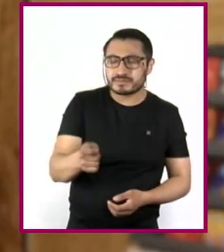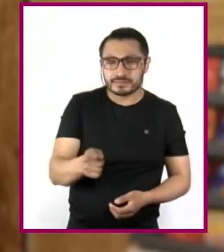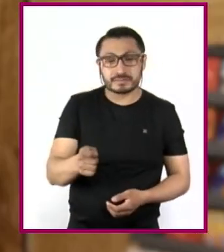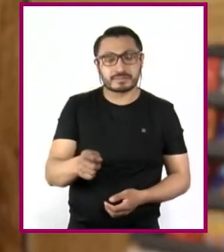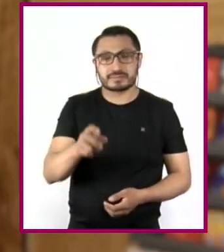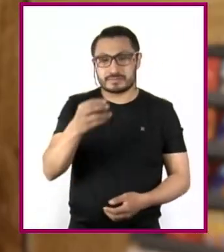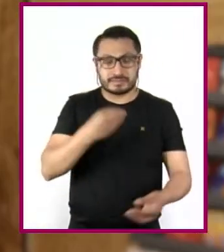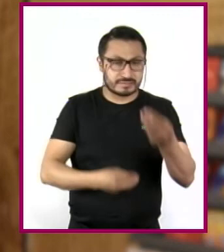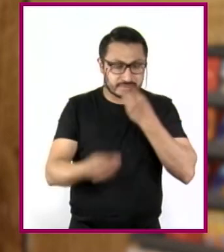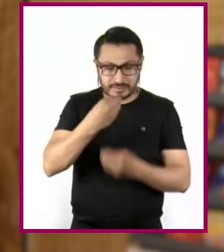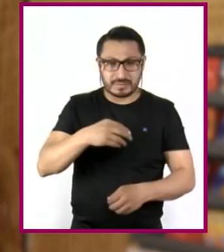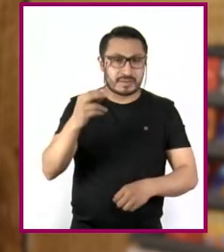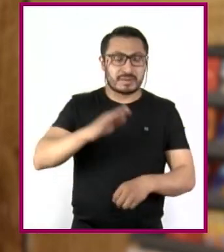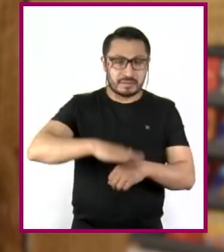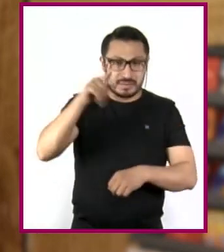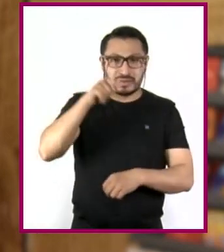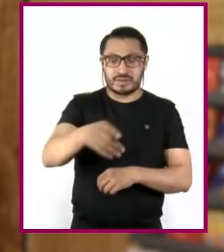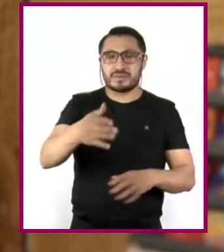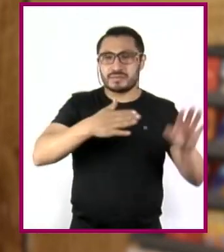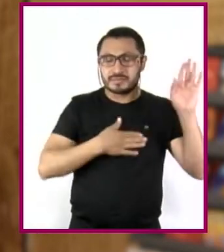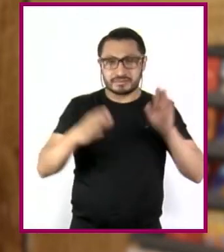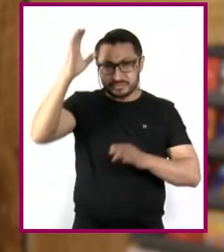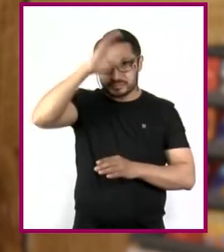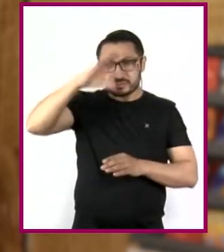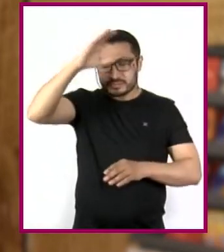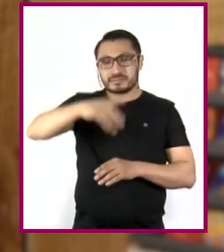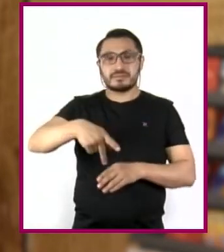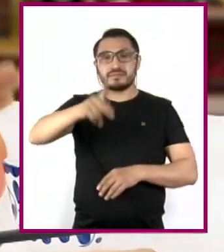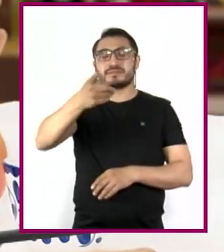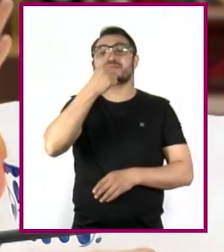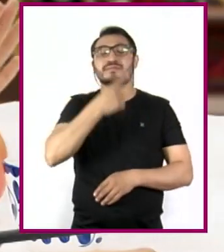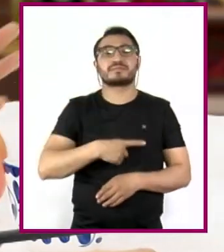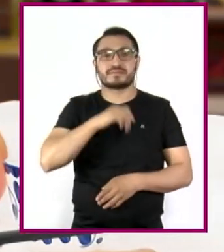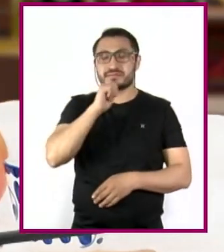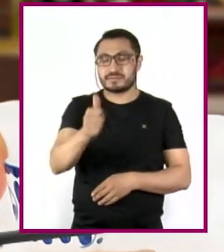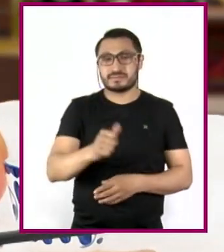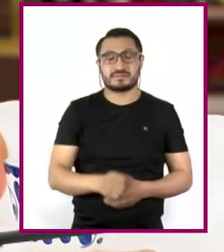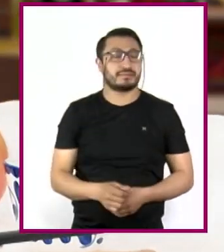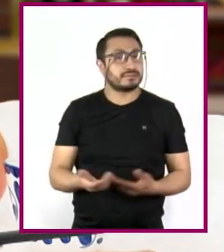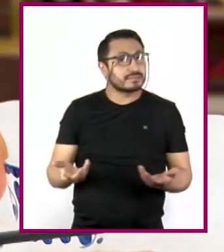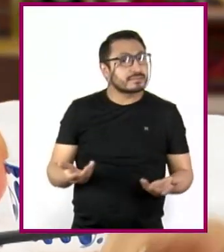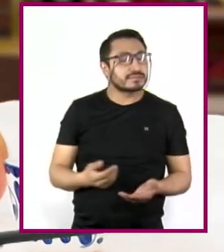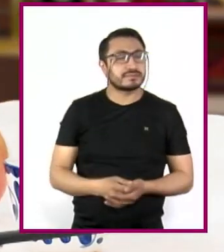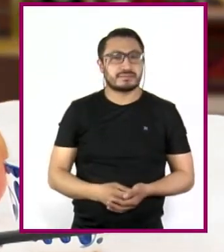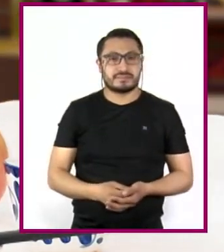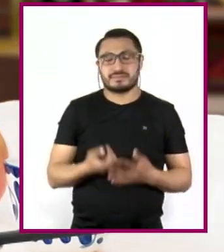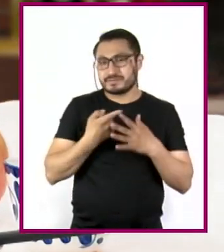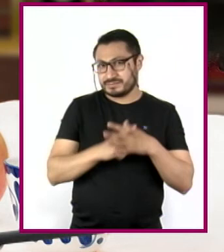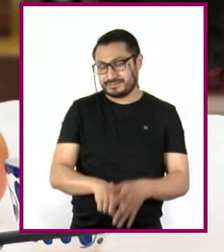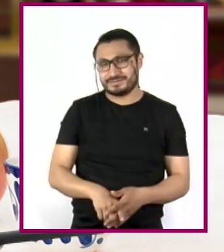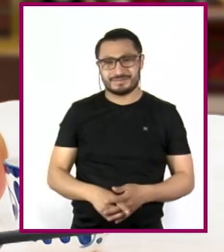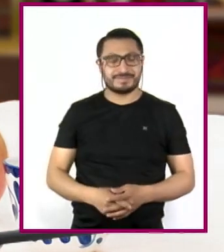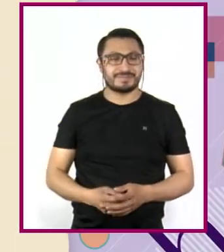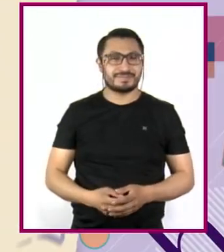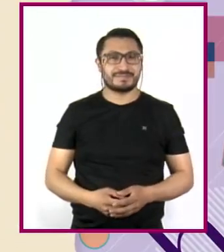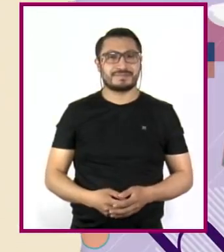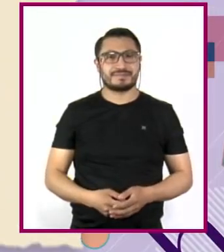sino porque me prometiste ciencia ficción y no me has dado nada de eso. ¿Ah, sí? Pues agárrate.